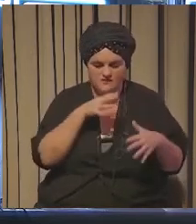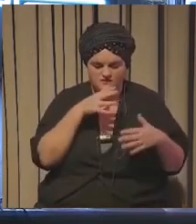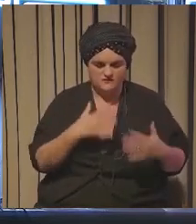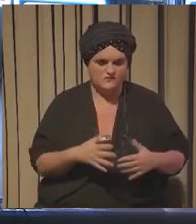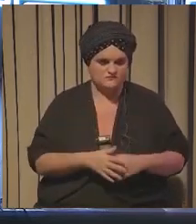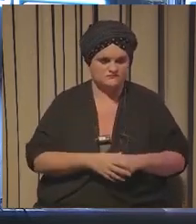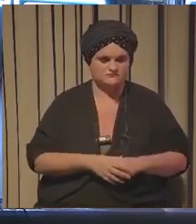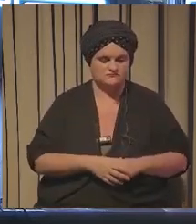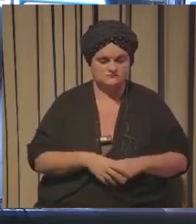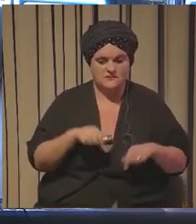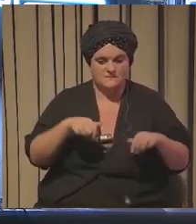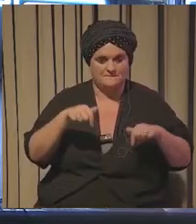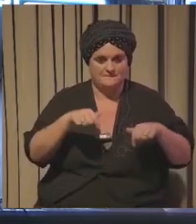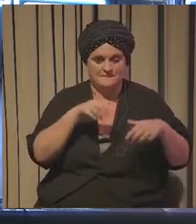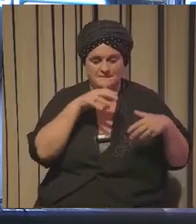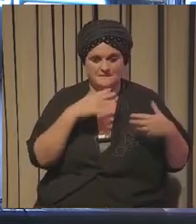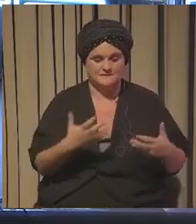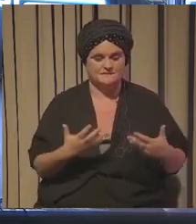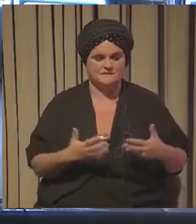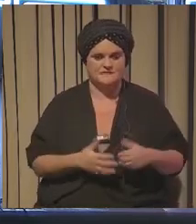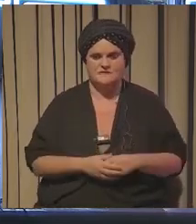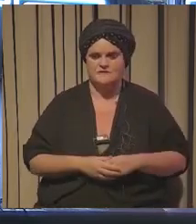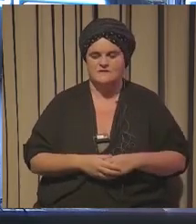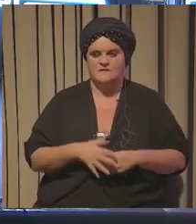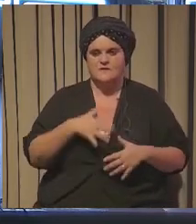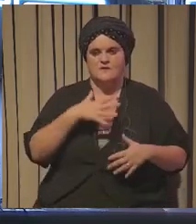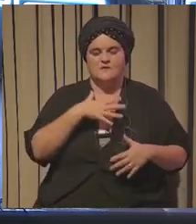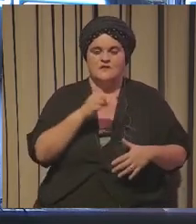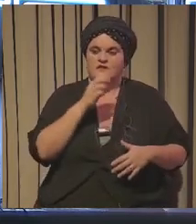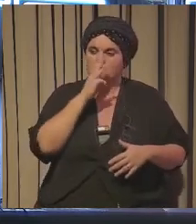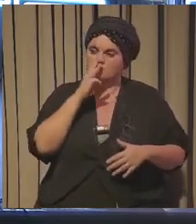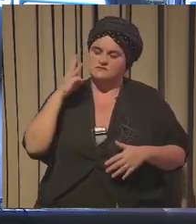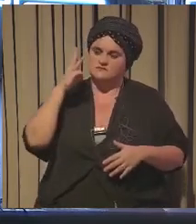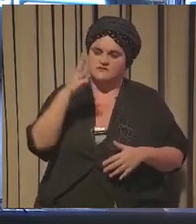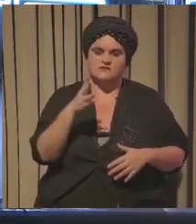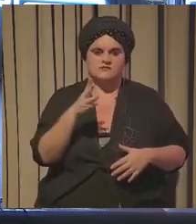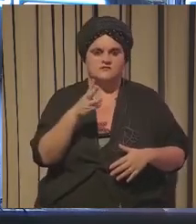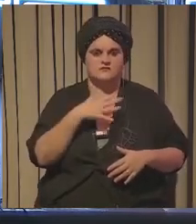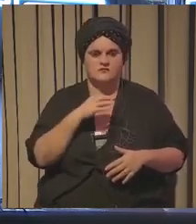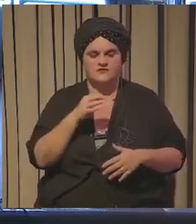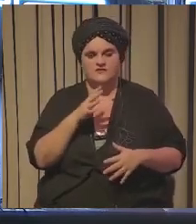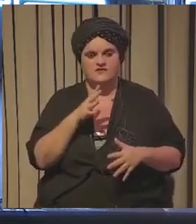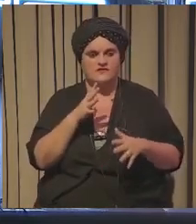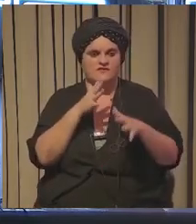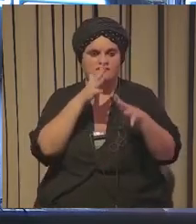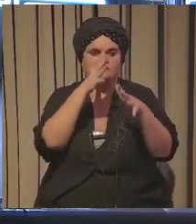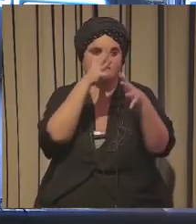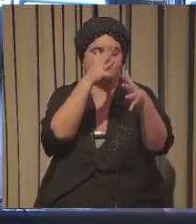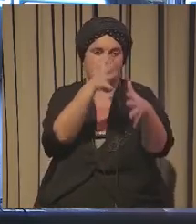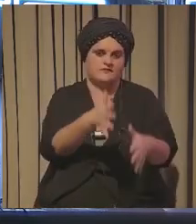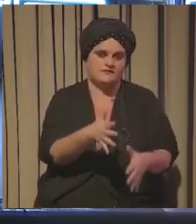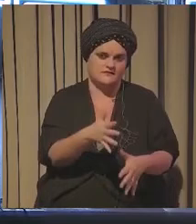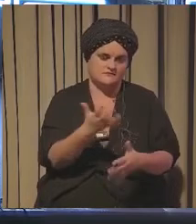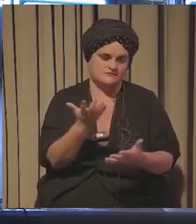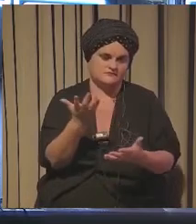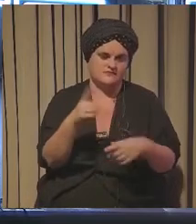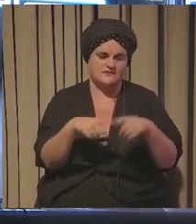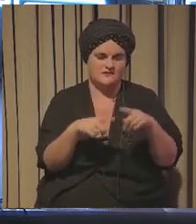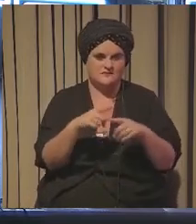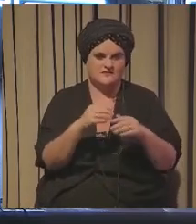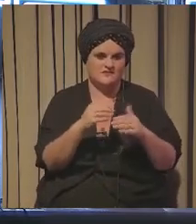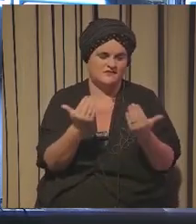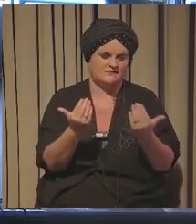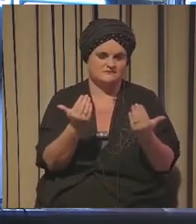llamamos el presente. Podría ser los últimos 3 años, podría durar décadas a algún nivel, pero